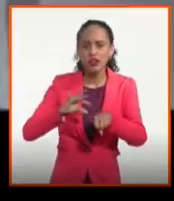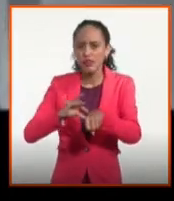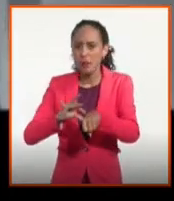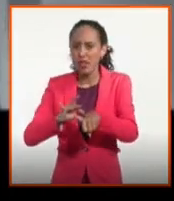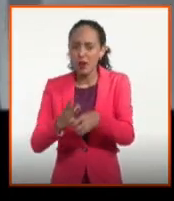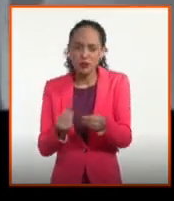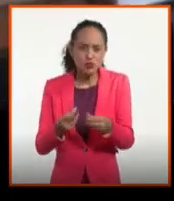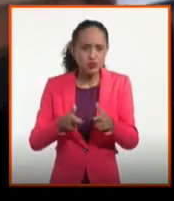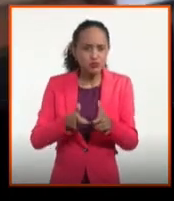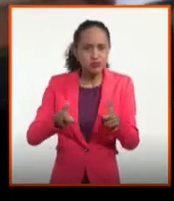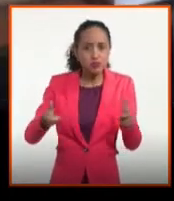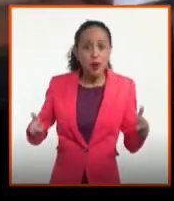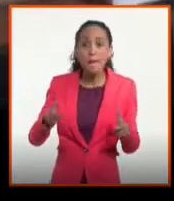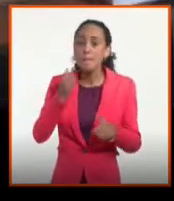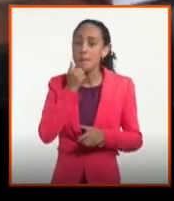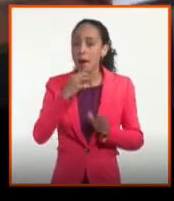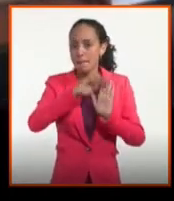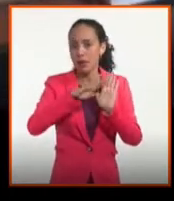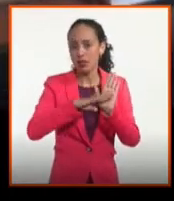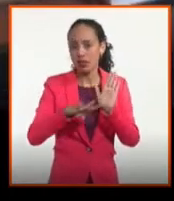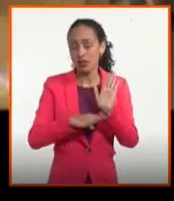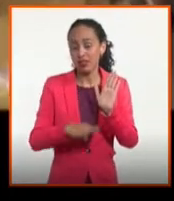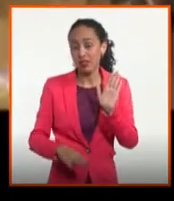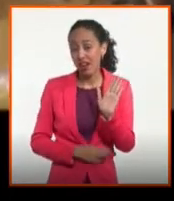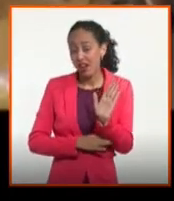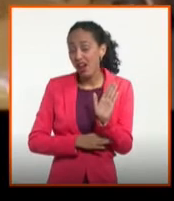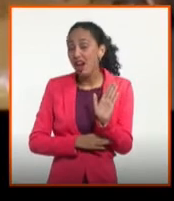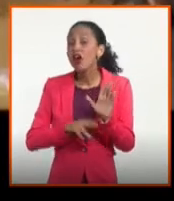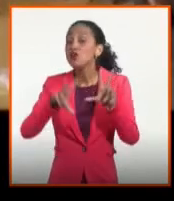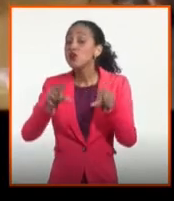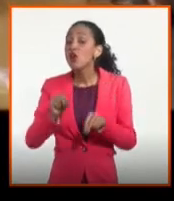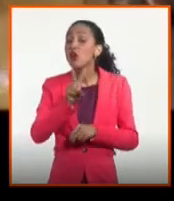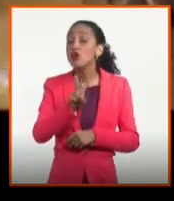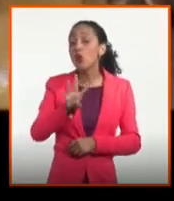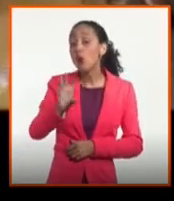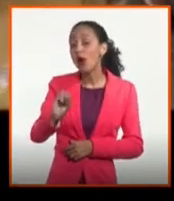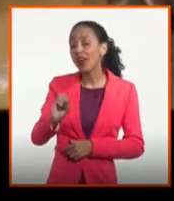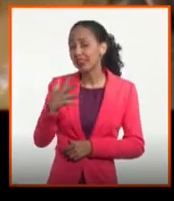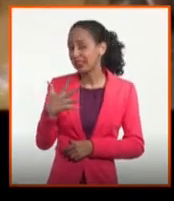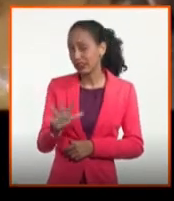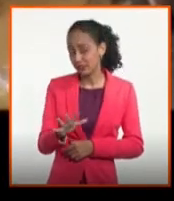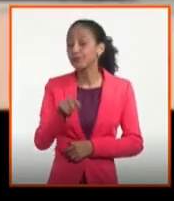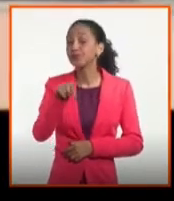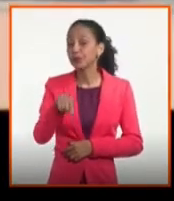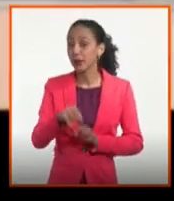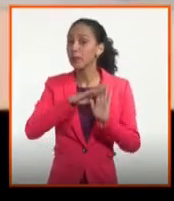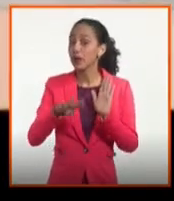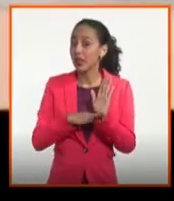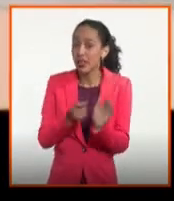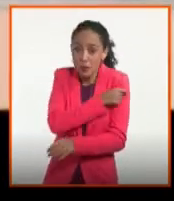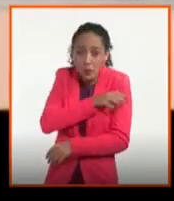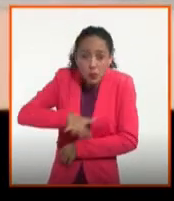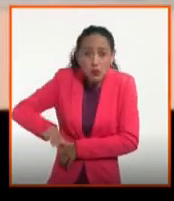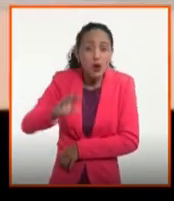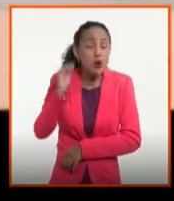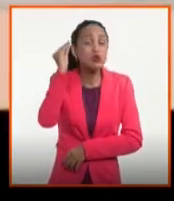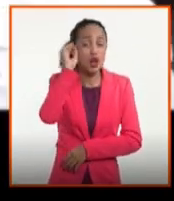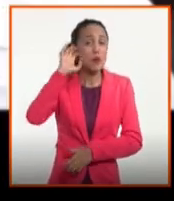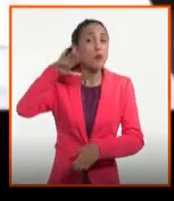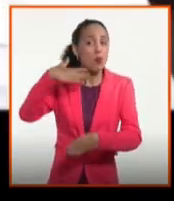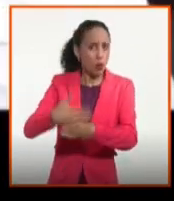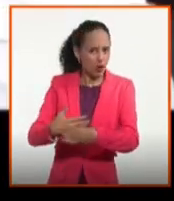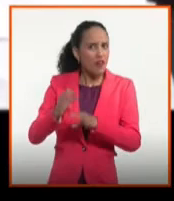aquellas medidas aún así tanto llegaron a las 240 y tantas medidas que el pueblo las asume las reconocidos el bloque de verdad